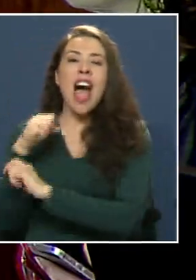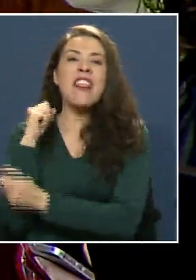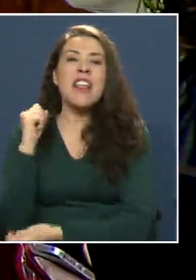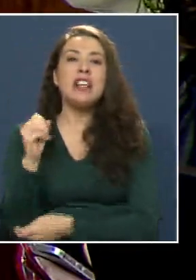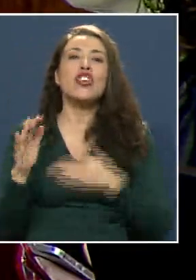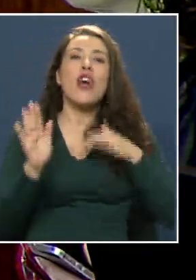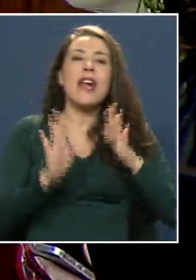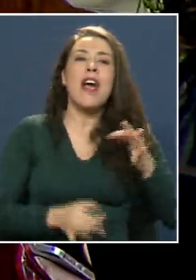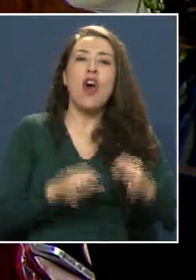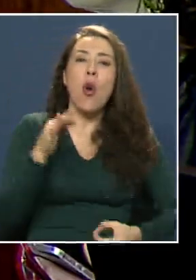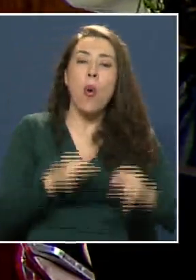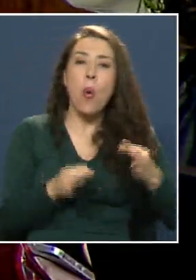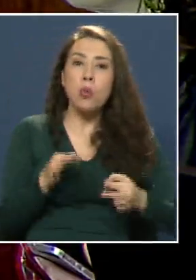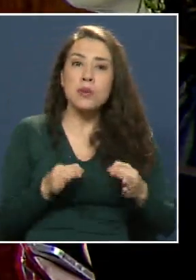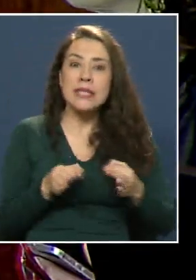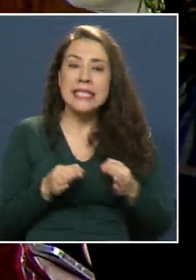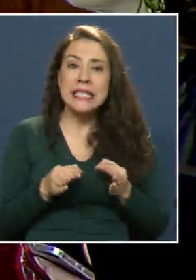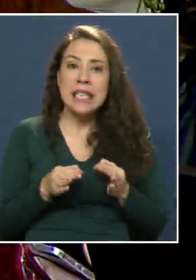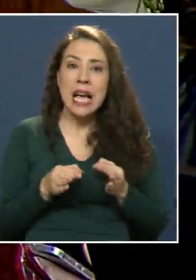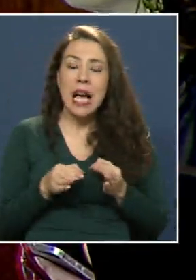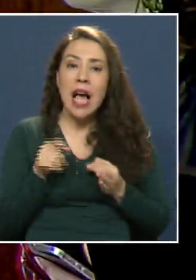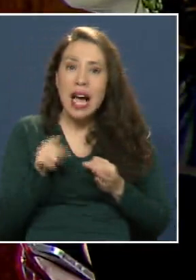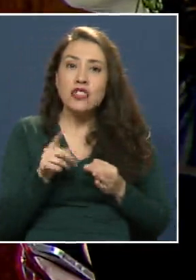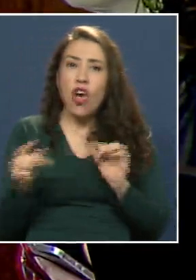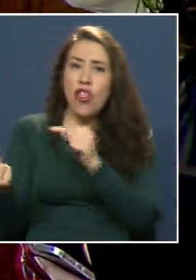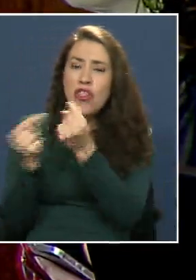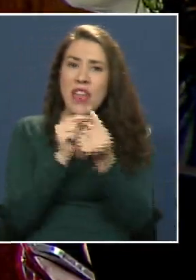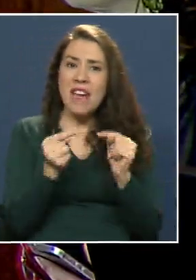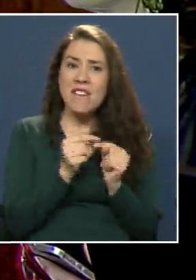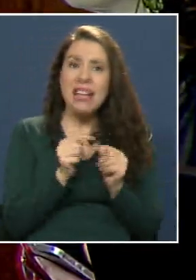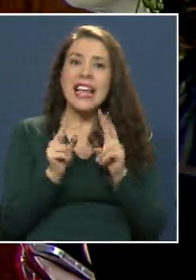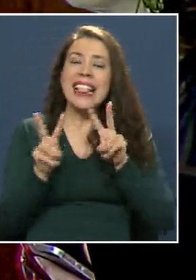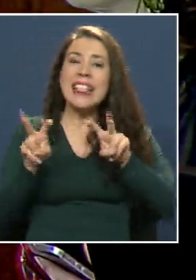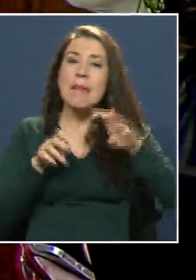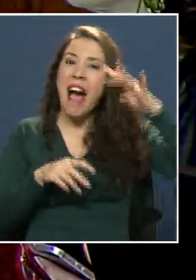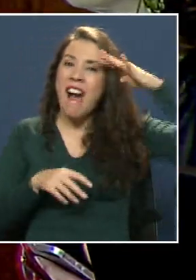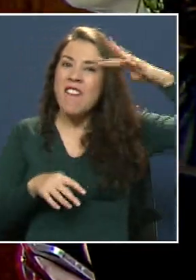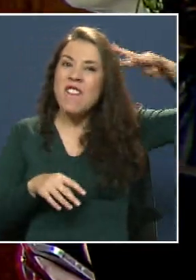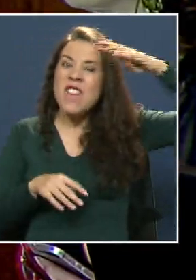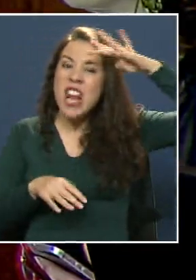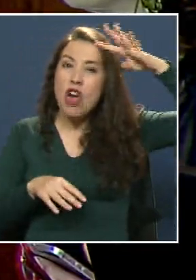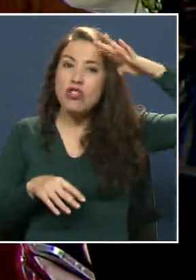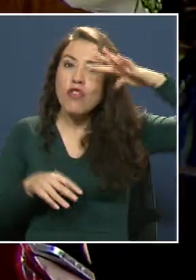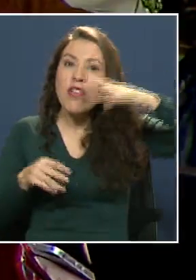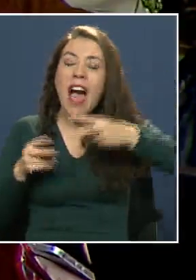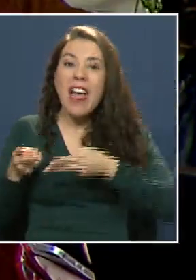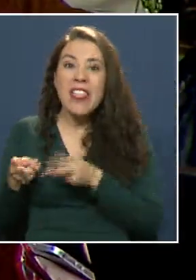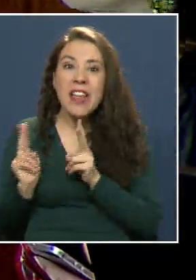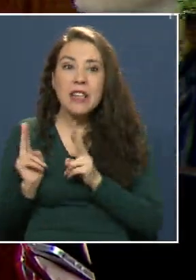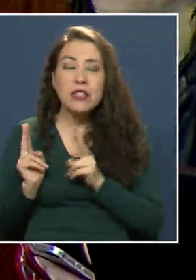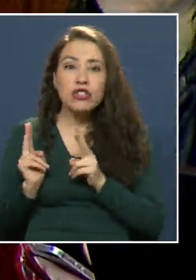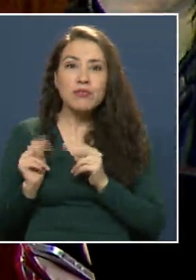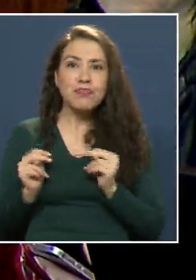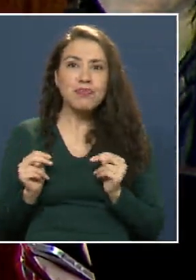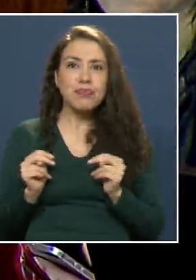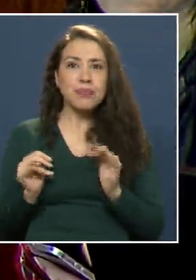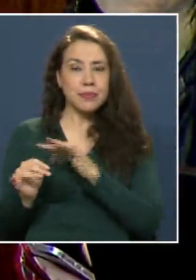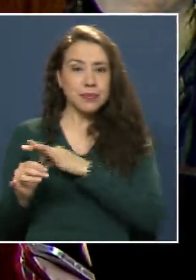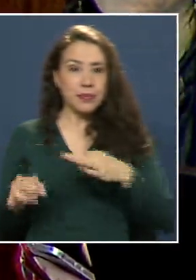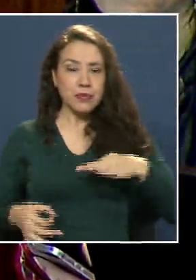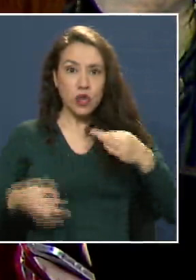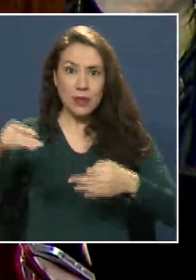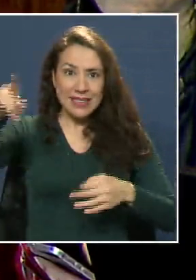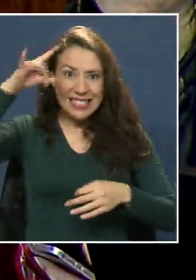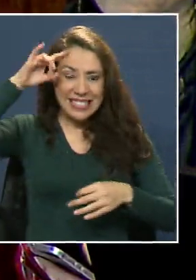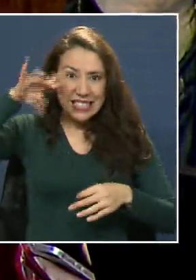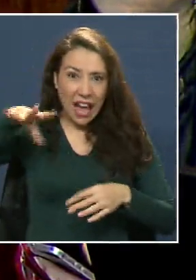justicia. Eso es un debate en el ámbito de la filosofía del derecho. Si por su intermedio, presidente, el ministro de Justicia no